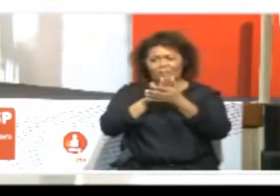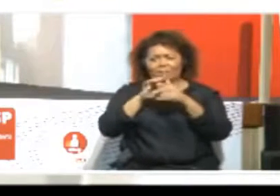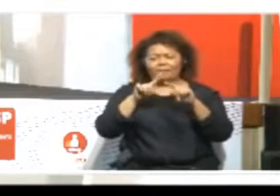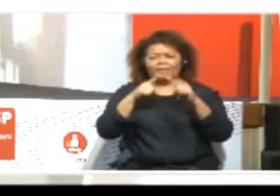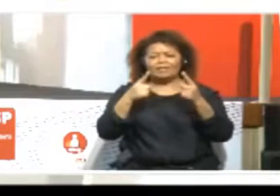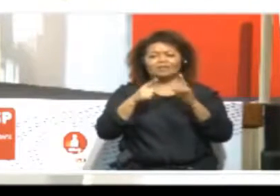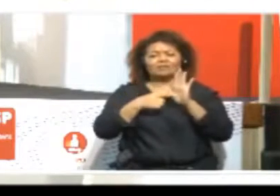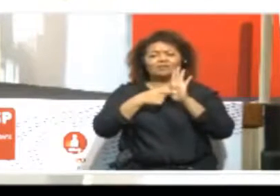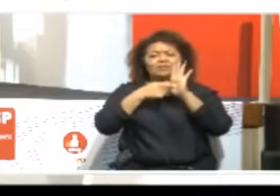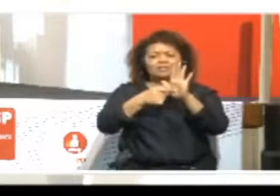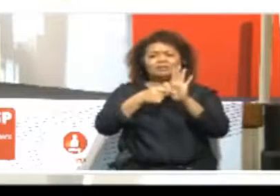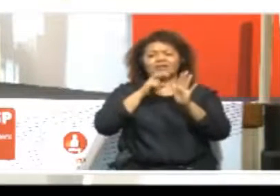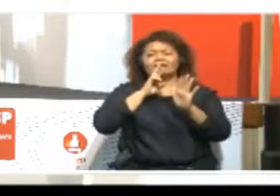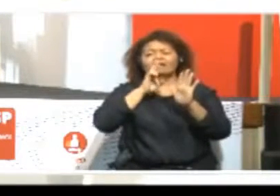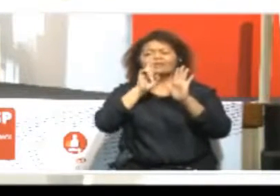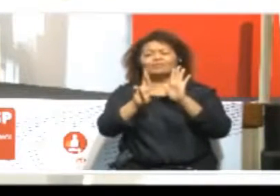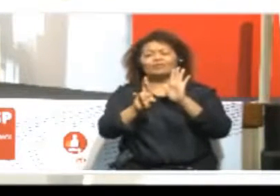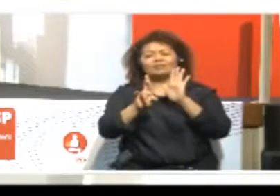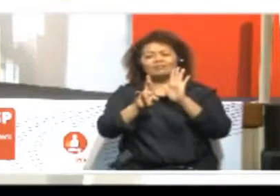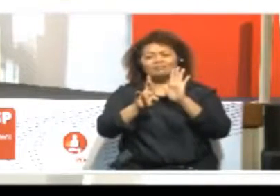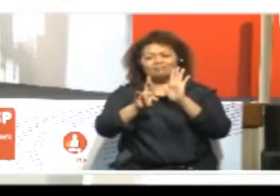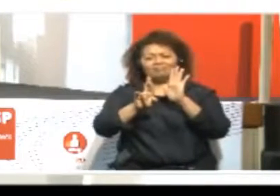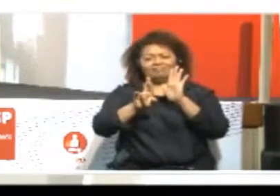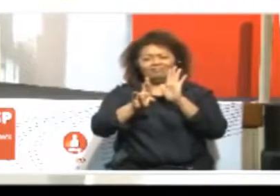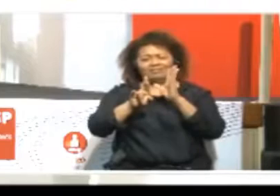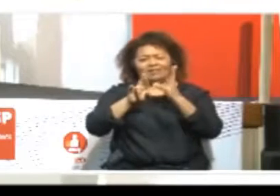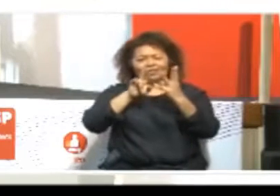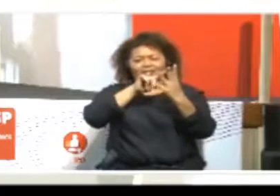Honduras. Entonces, lo que ellos dijeron fue,